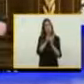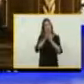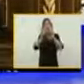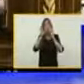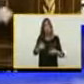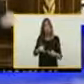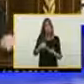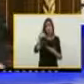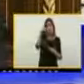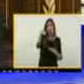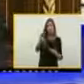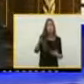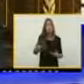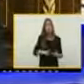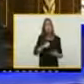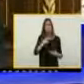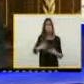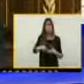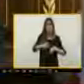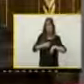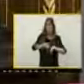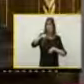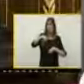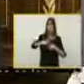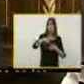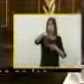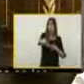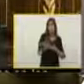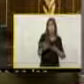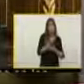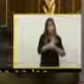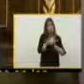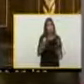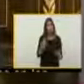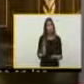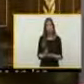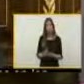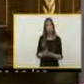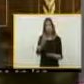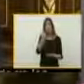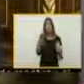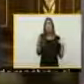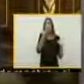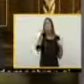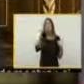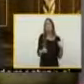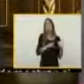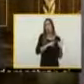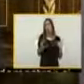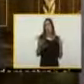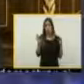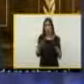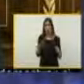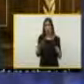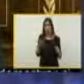ver, por favor, ¿no queréis escuchar a Uxía Rodríguez, por favor, con lo bien informada que está siempre? Os voy a tratar de resumir en dos minutos los pasos a seguir a